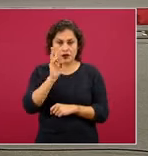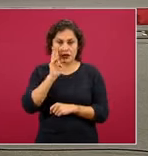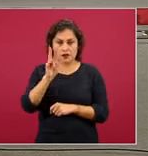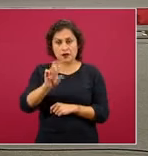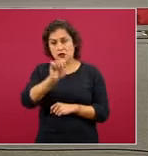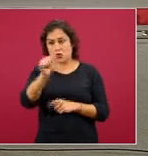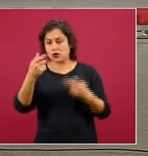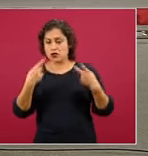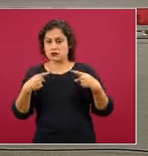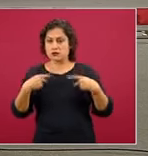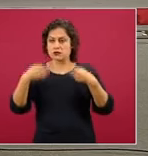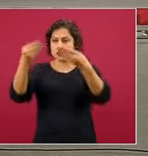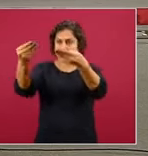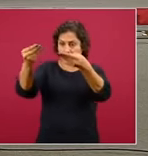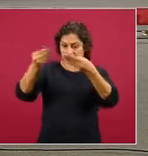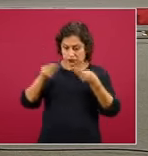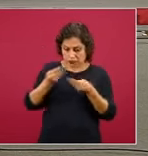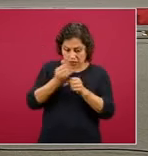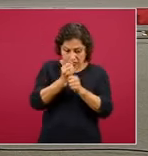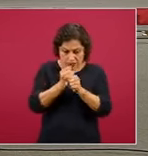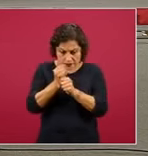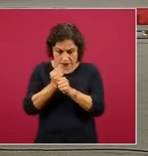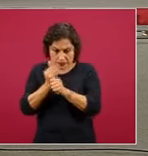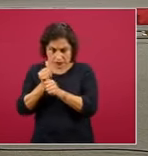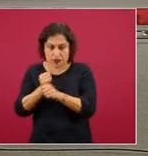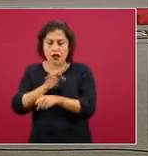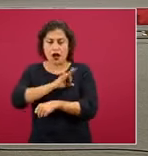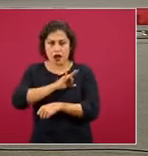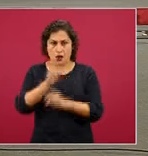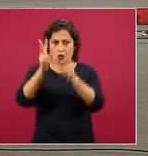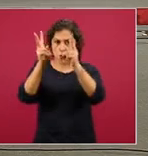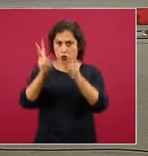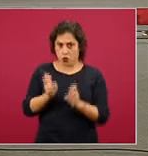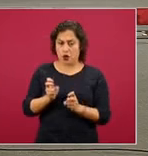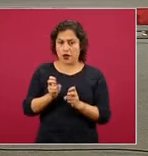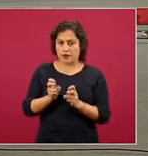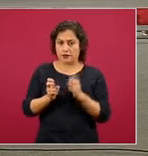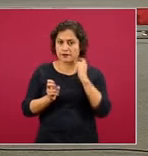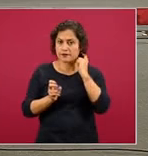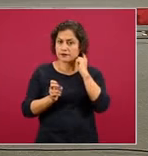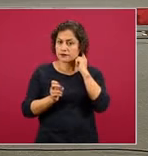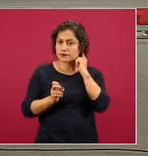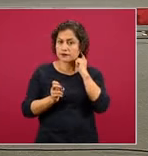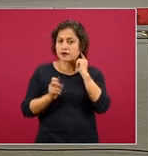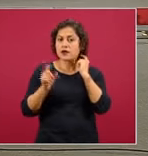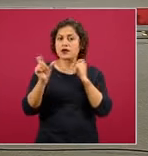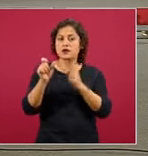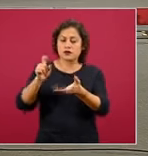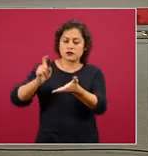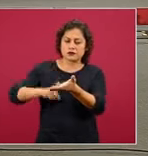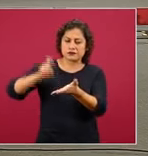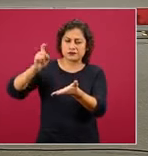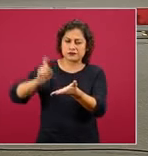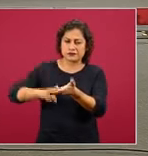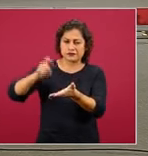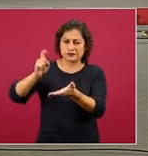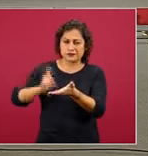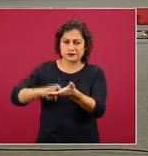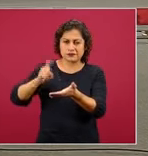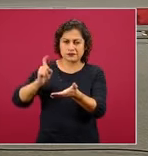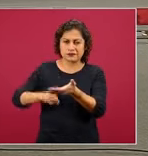quieran hacer análisis con estos datos, también lo pueden bajar de cuando dice datos abiertos, donde